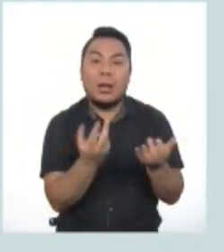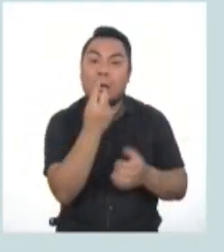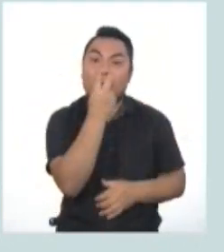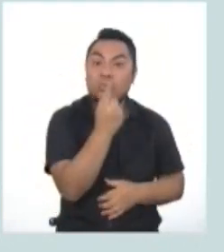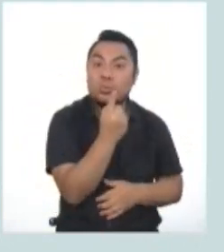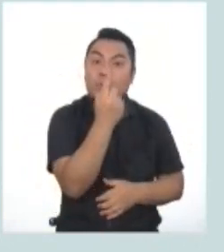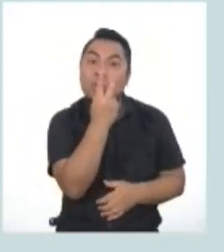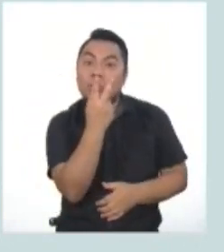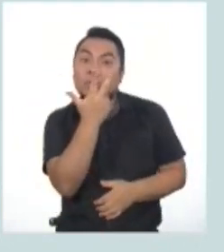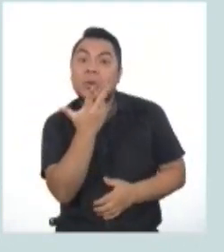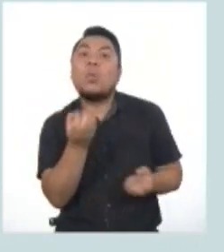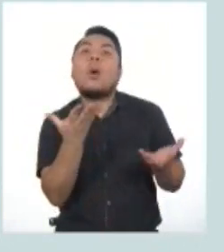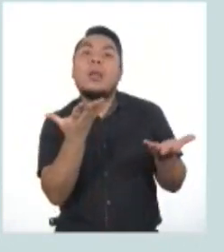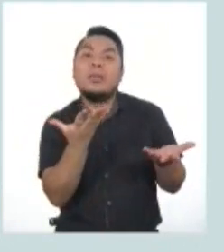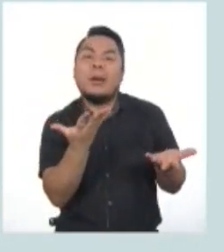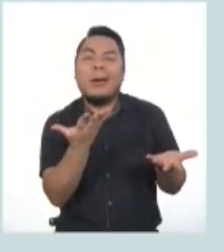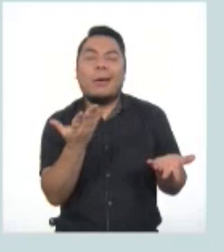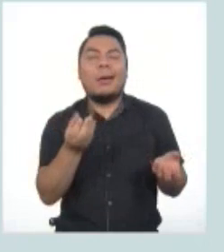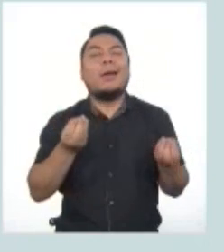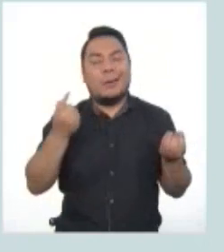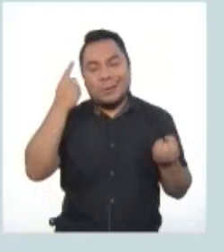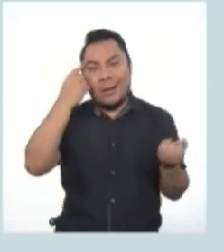podemos averiguarlo?